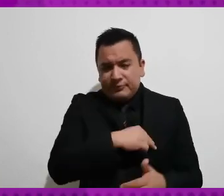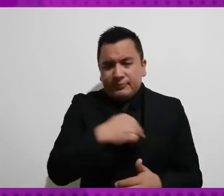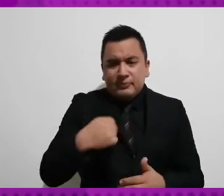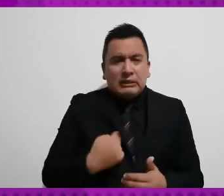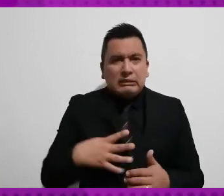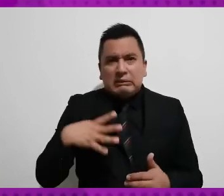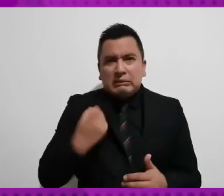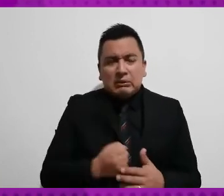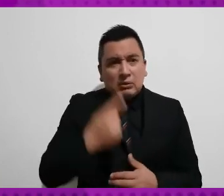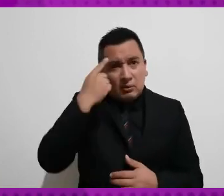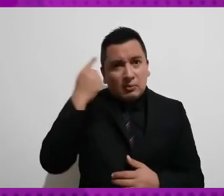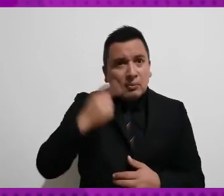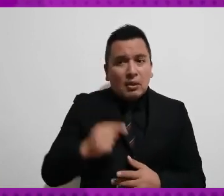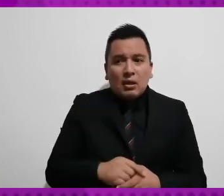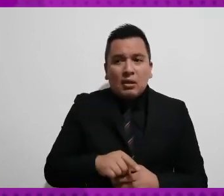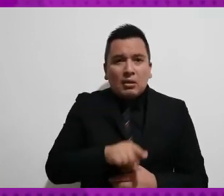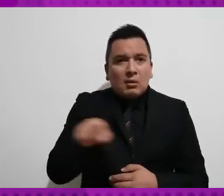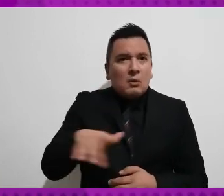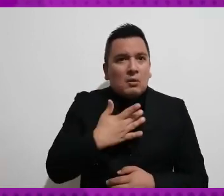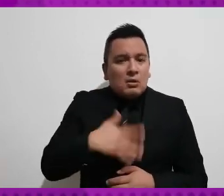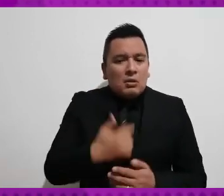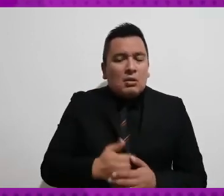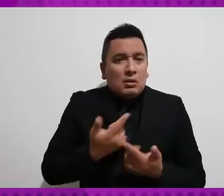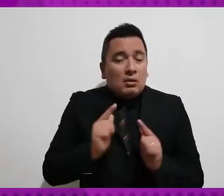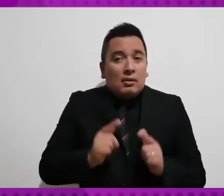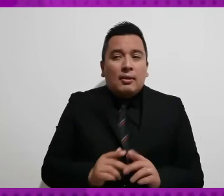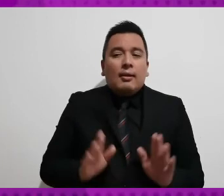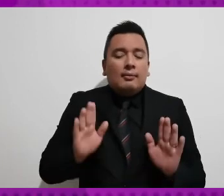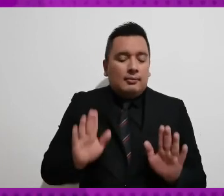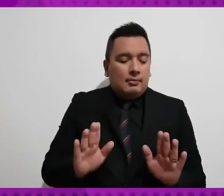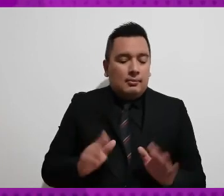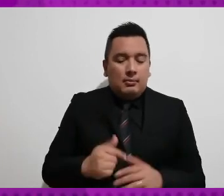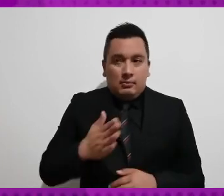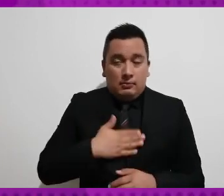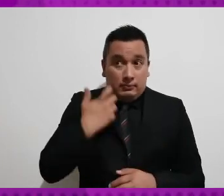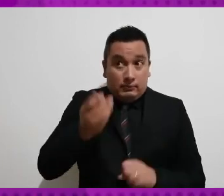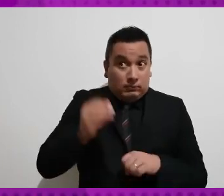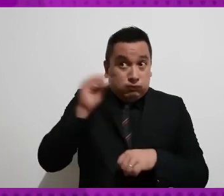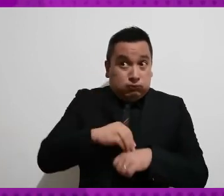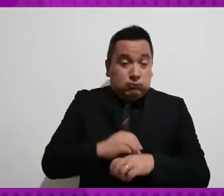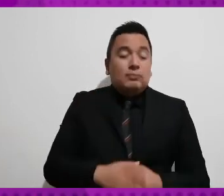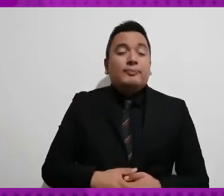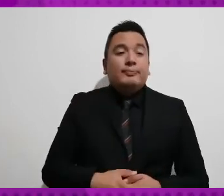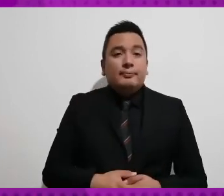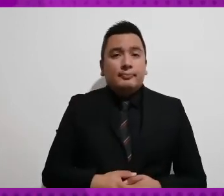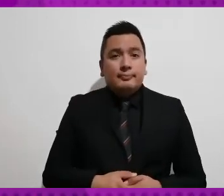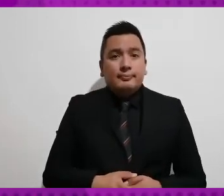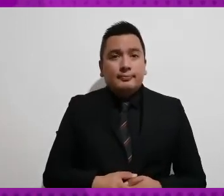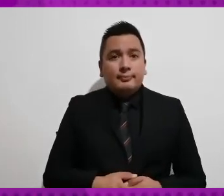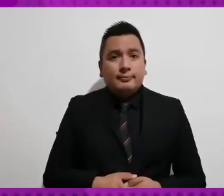y haciendo todo lo posible para garantizarlo. Lo que sí yo quisiera agregar para terminar este